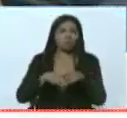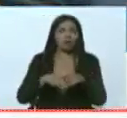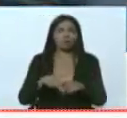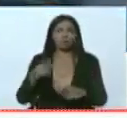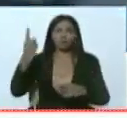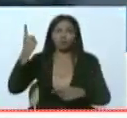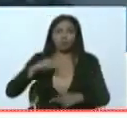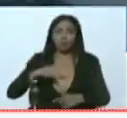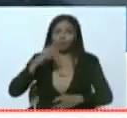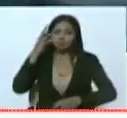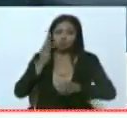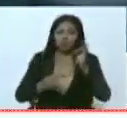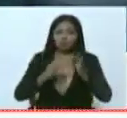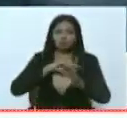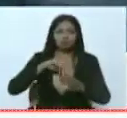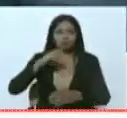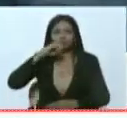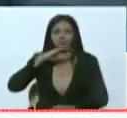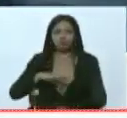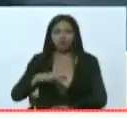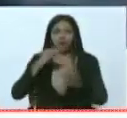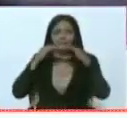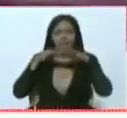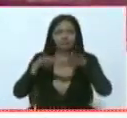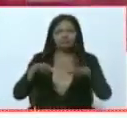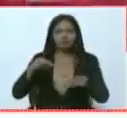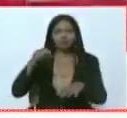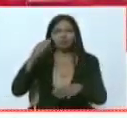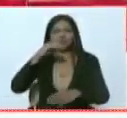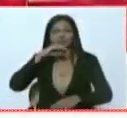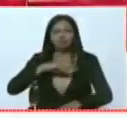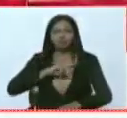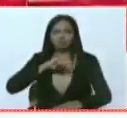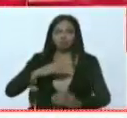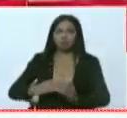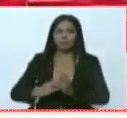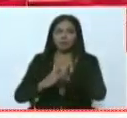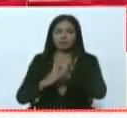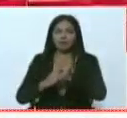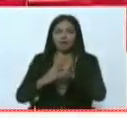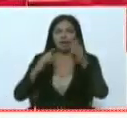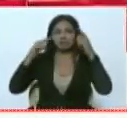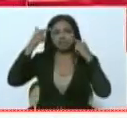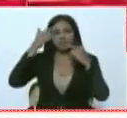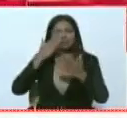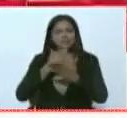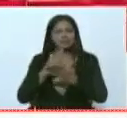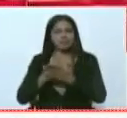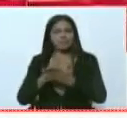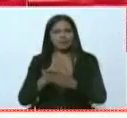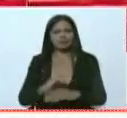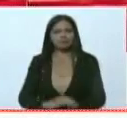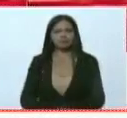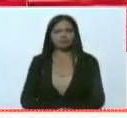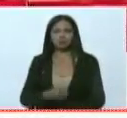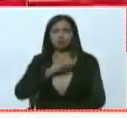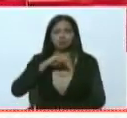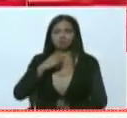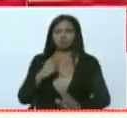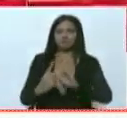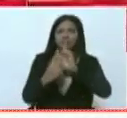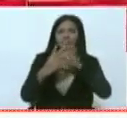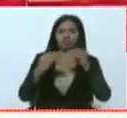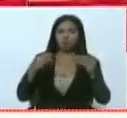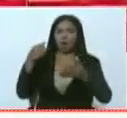tuvimos la suerte histórica, la bendición histórica de acompañar al comandante Chávez siempre y que estamos al frente de todas